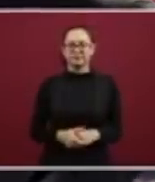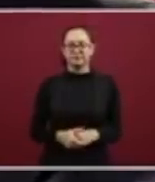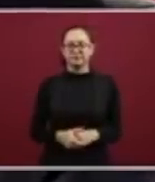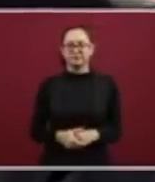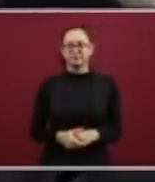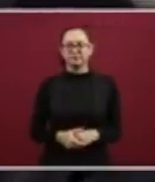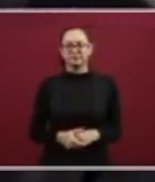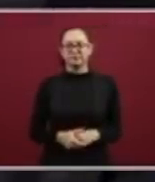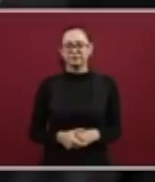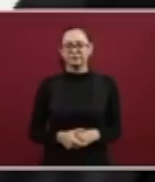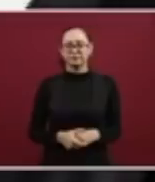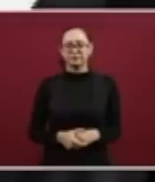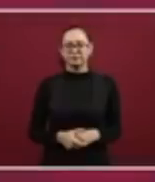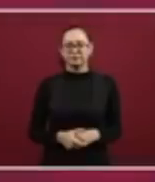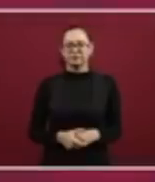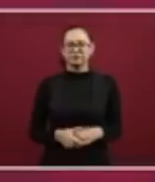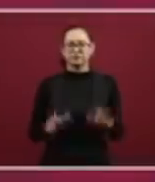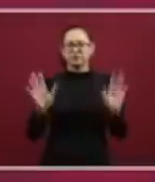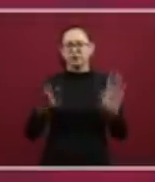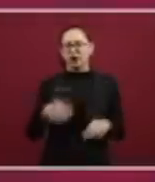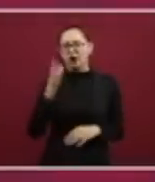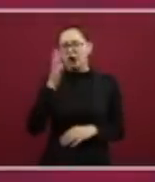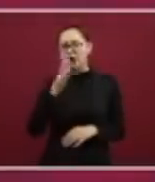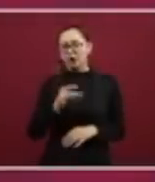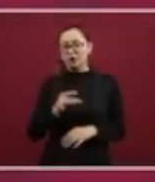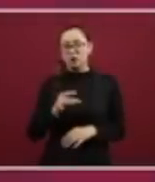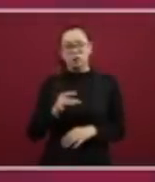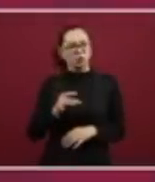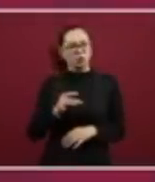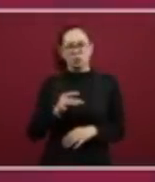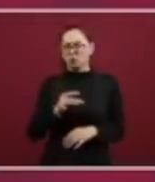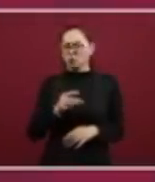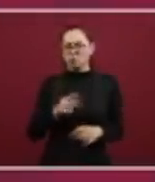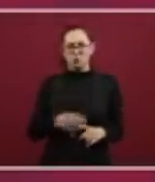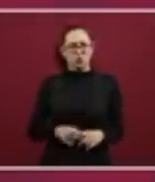no a la ligera y mucho menos que se haga